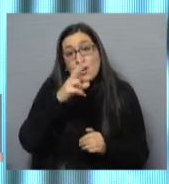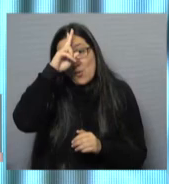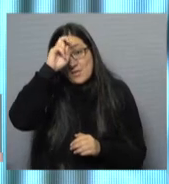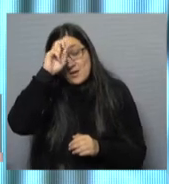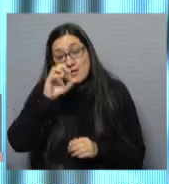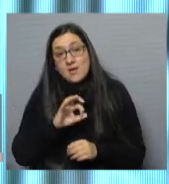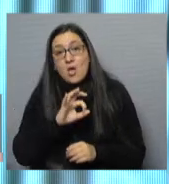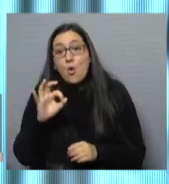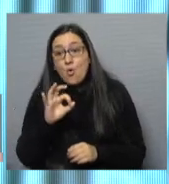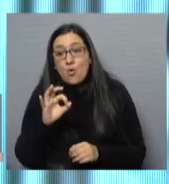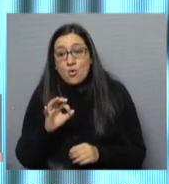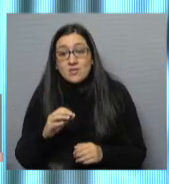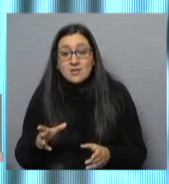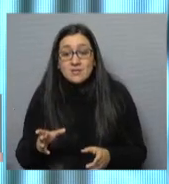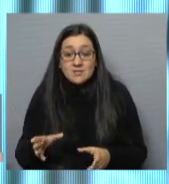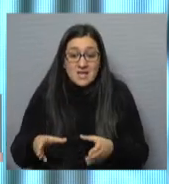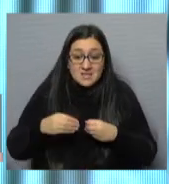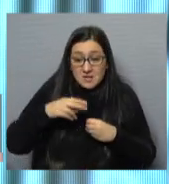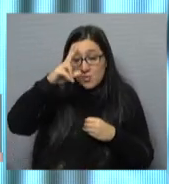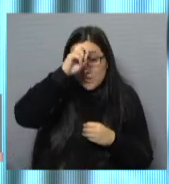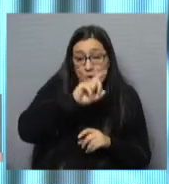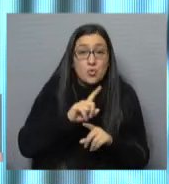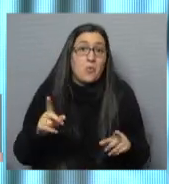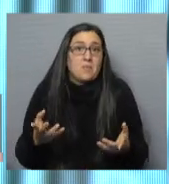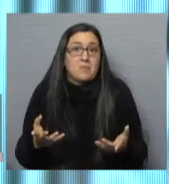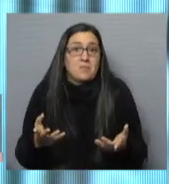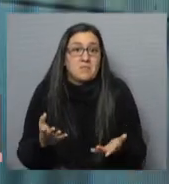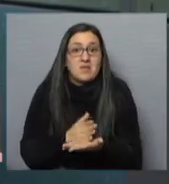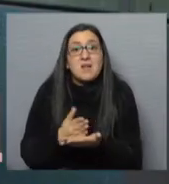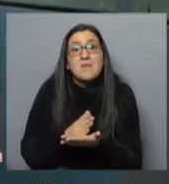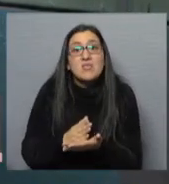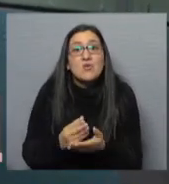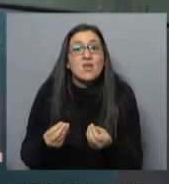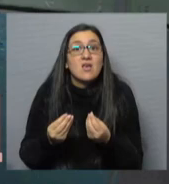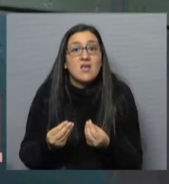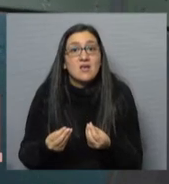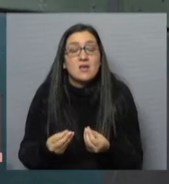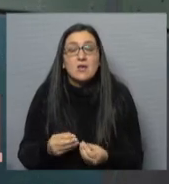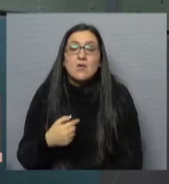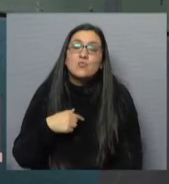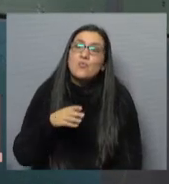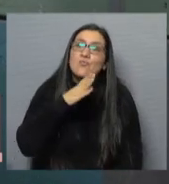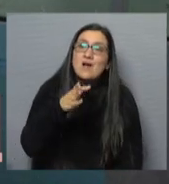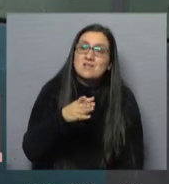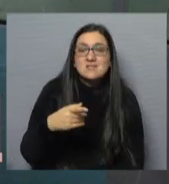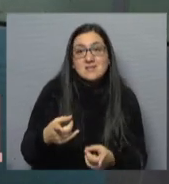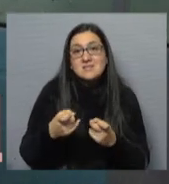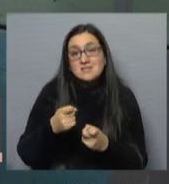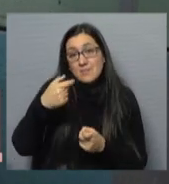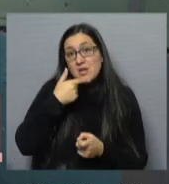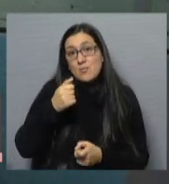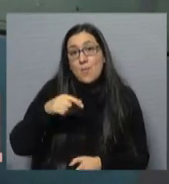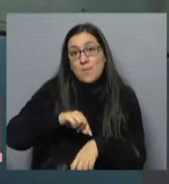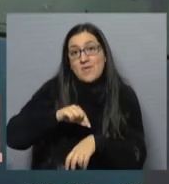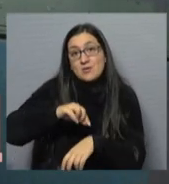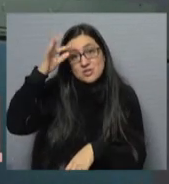o quedan adentro. Exacto. Entonces, es decir, en eso es lo que se mantiene. Usted va, si necesita un psiquiatra,